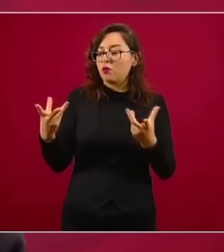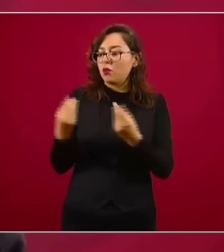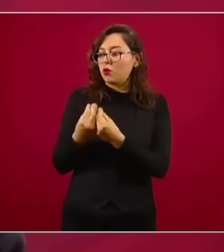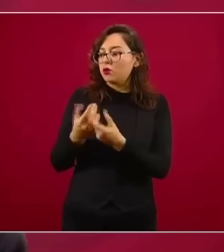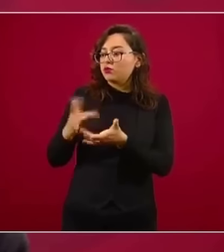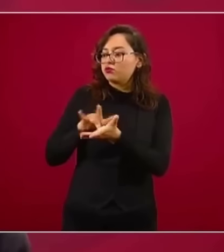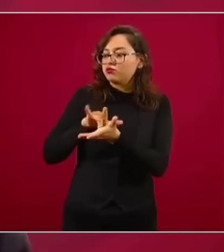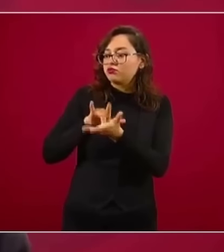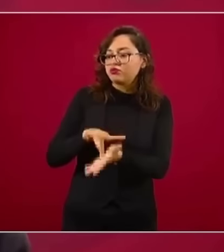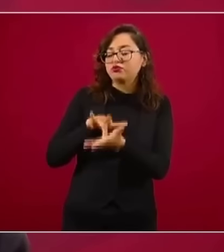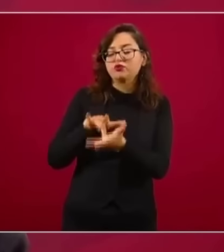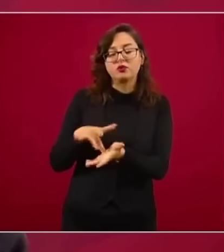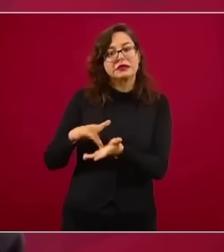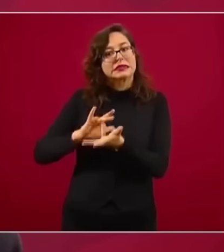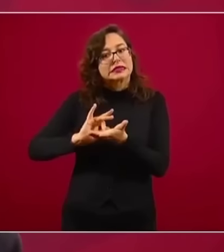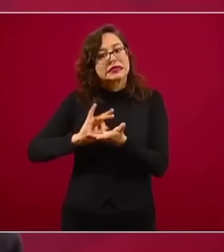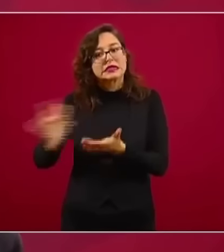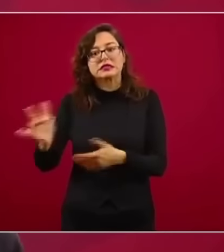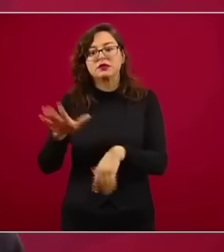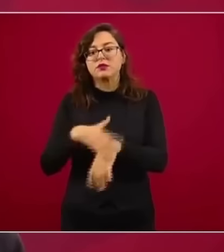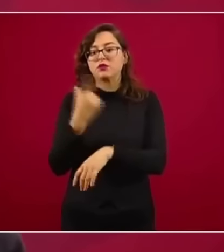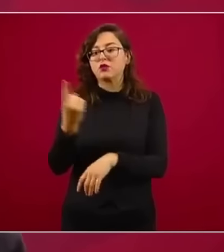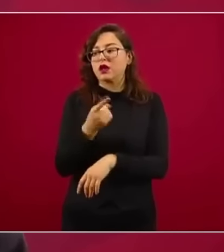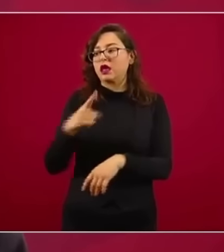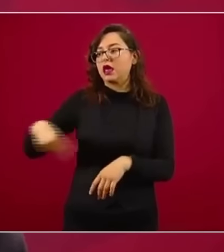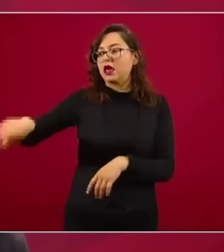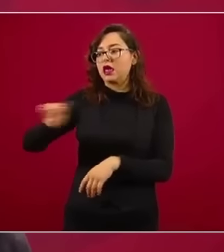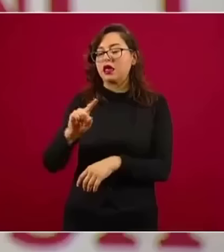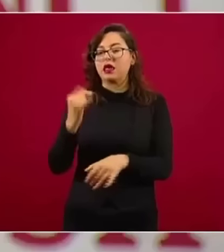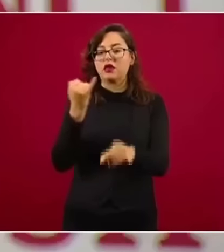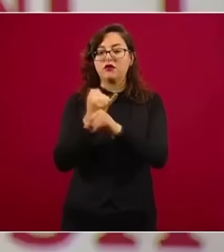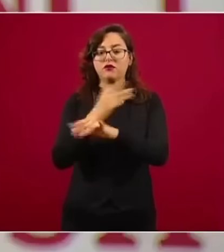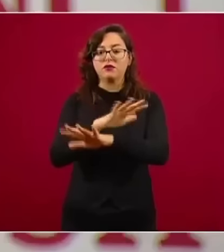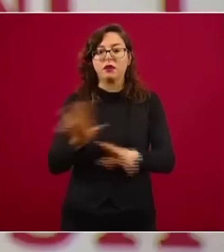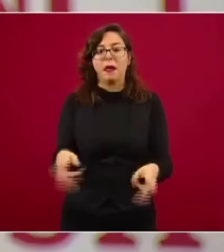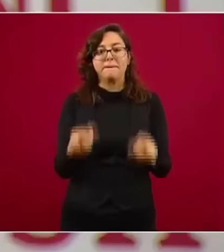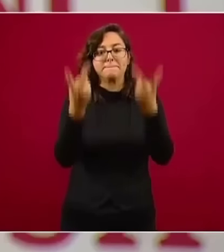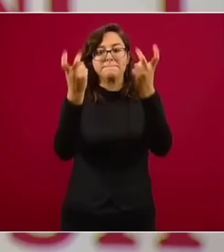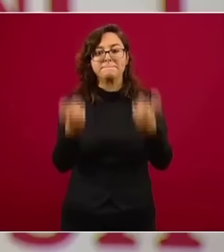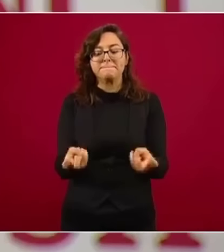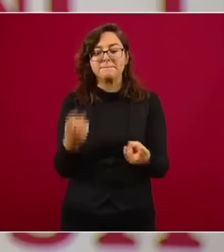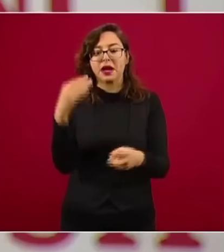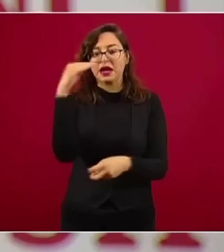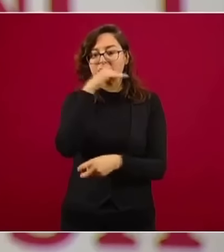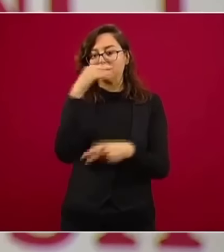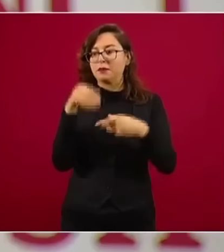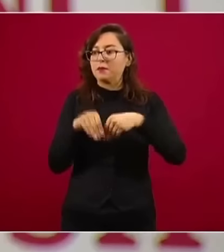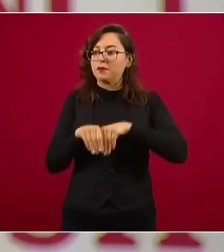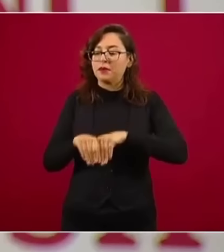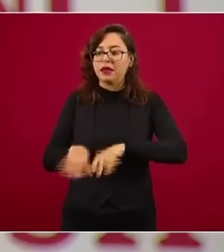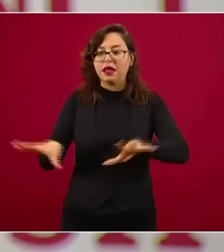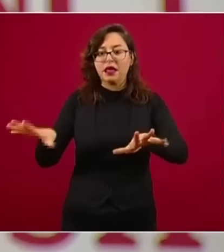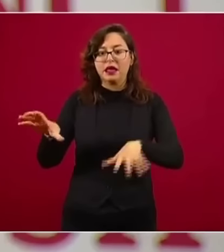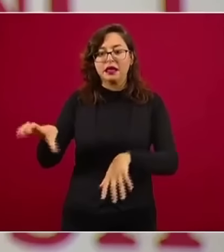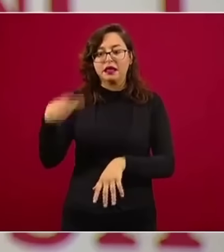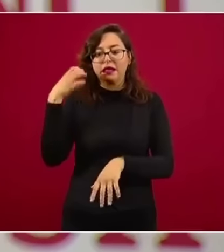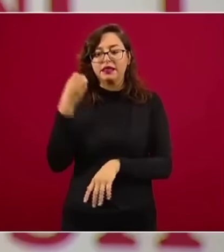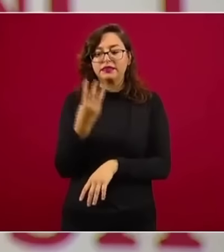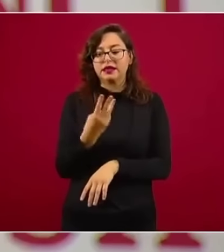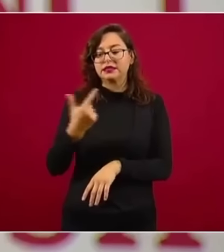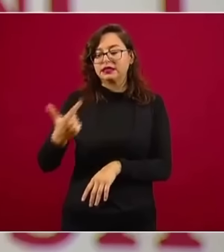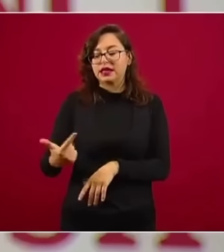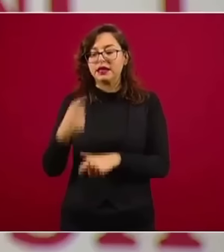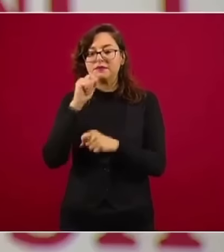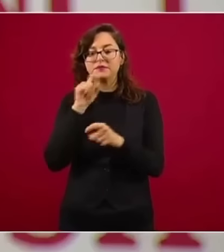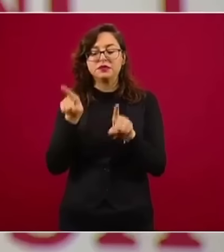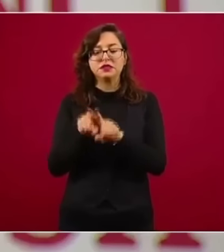porque están dando la descarga de datos gratuita en dispositivos 3G y de audio en